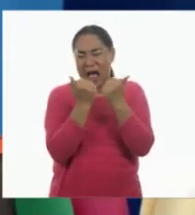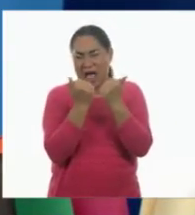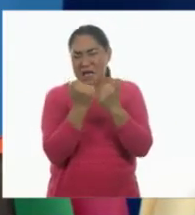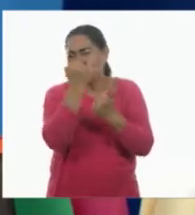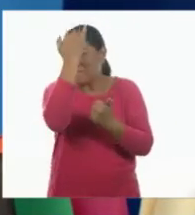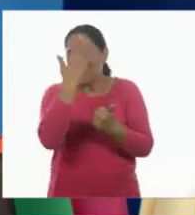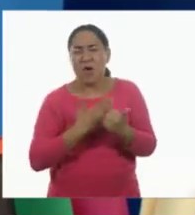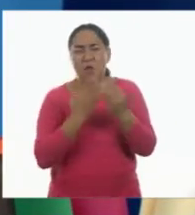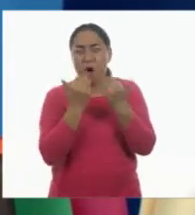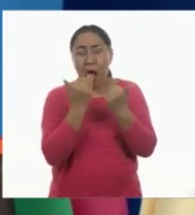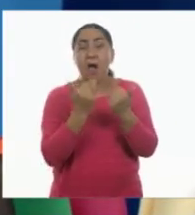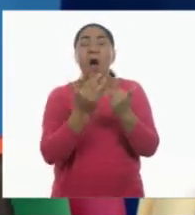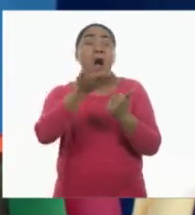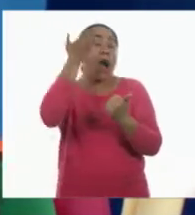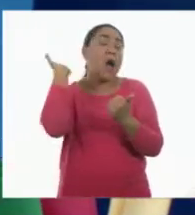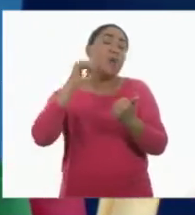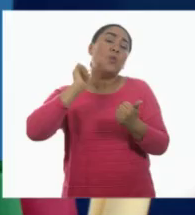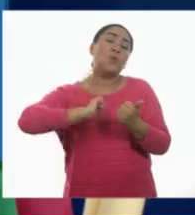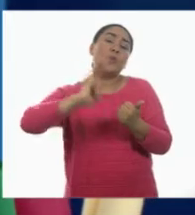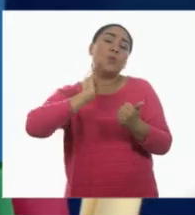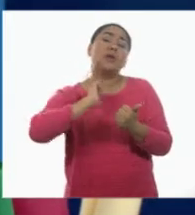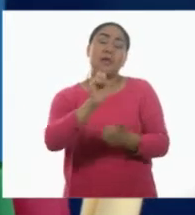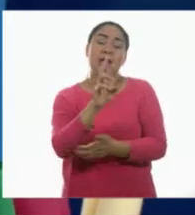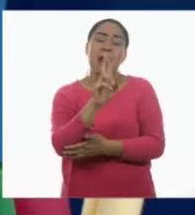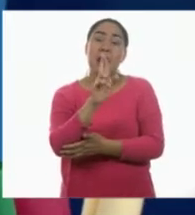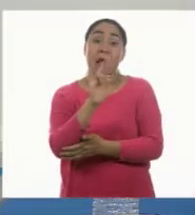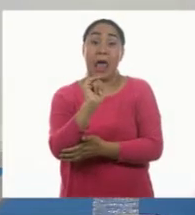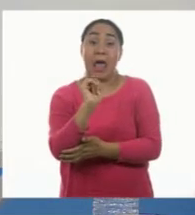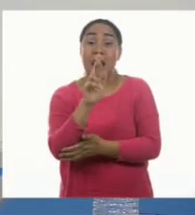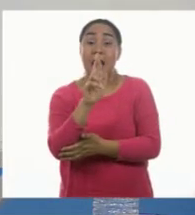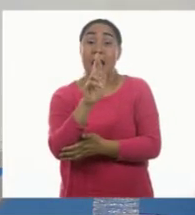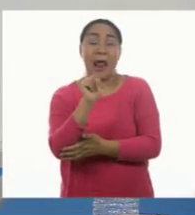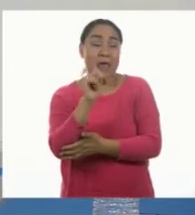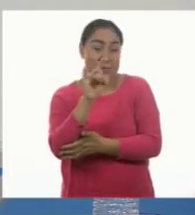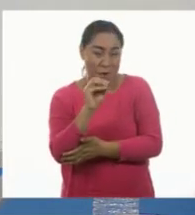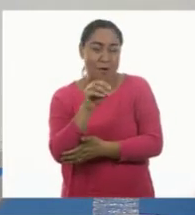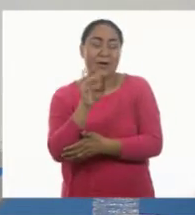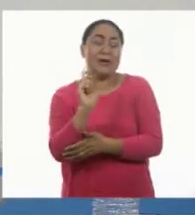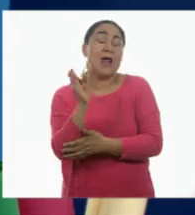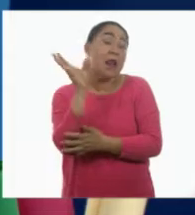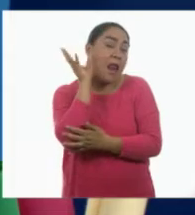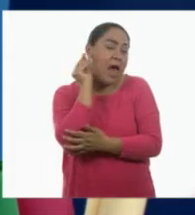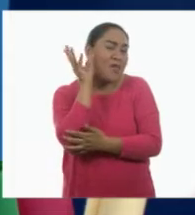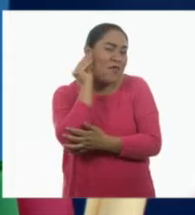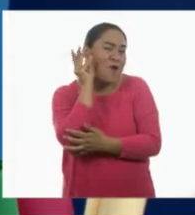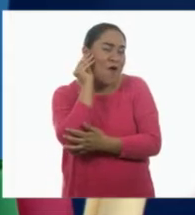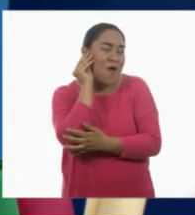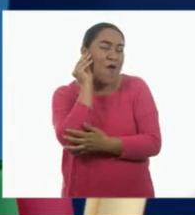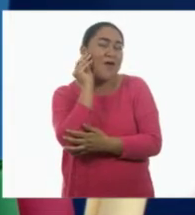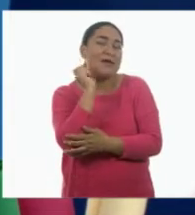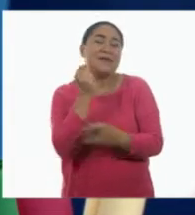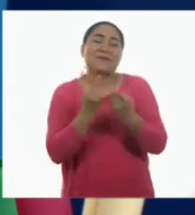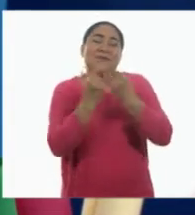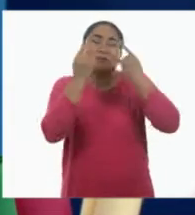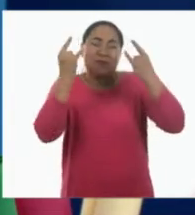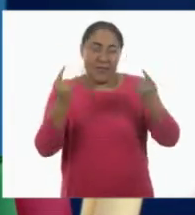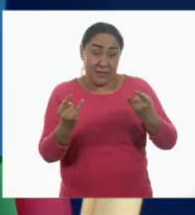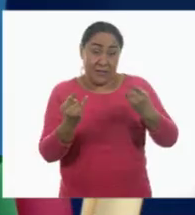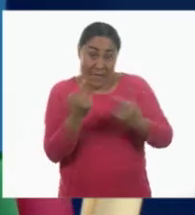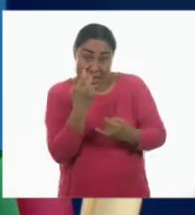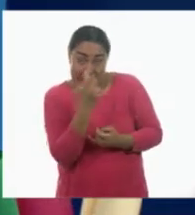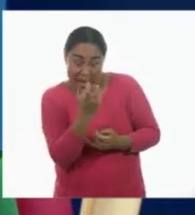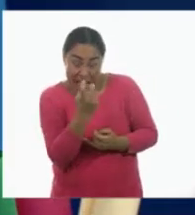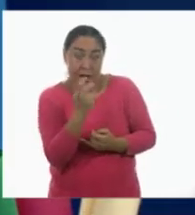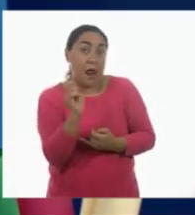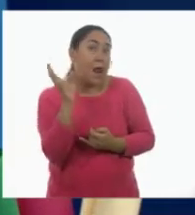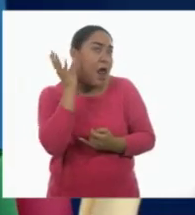un tipo de expresión que se llamaba radionovela. En este tipo de expresión, en este tipo de comunicación que era